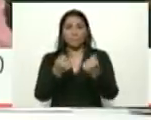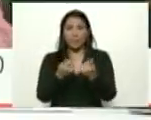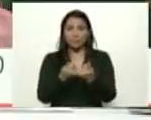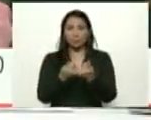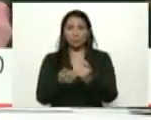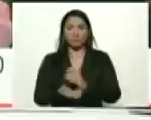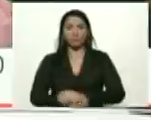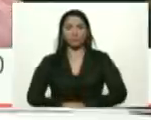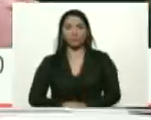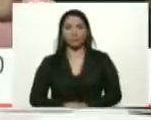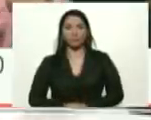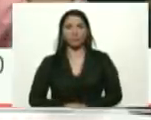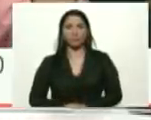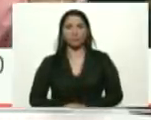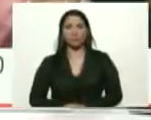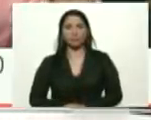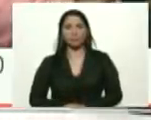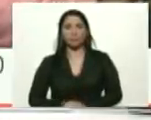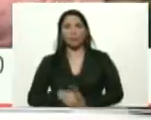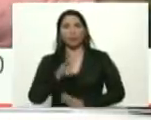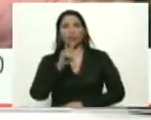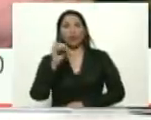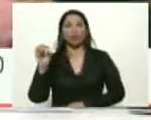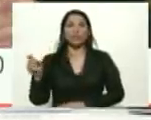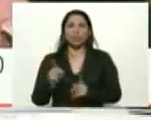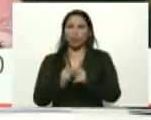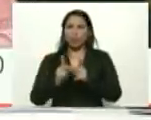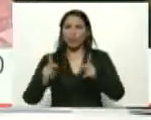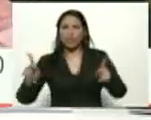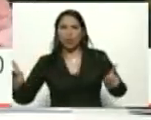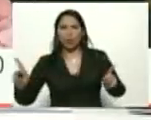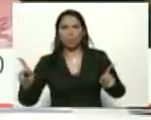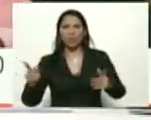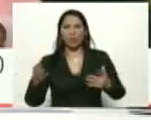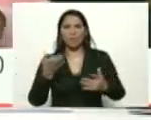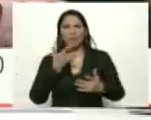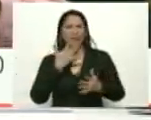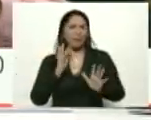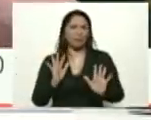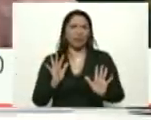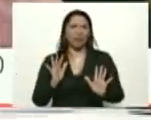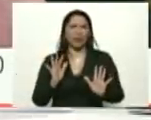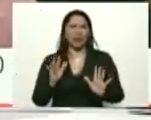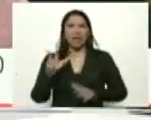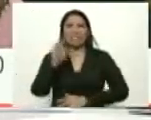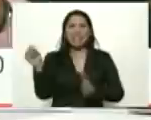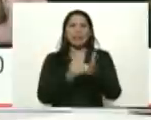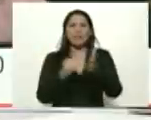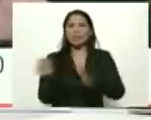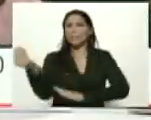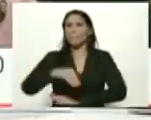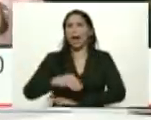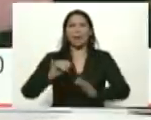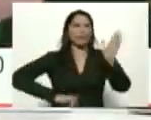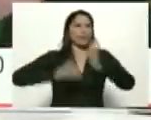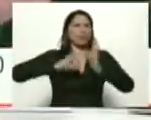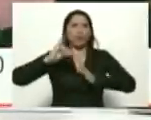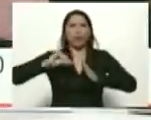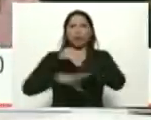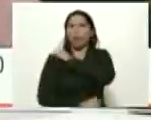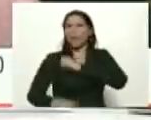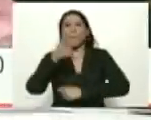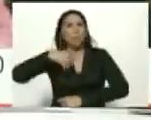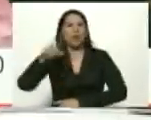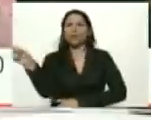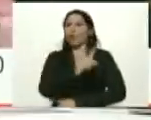origen, recorriendo 200 kilómetros, 300 kilómetros, le pongan 30 veces más el precio para robar al pueblo.